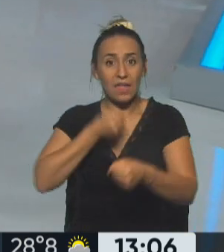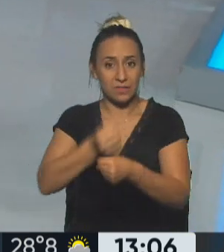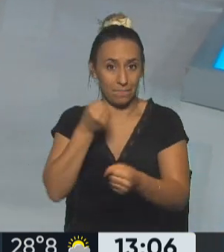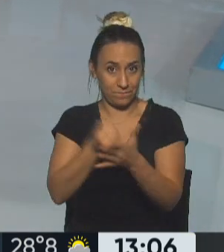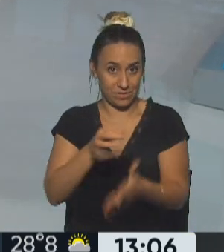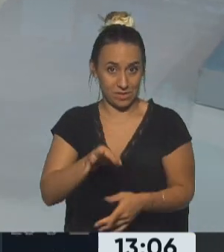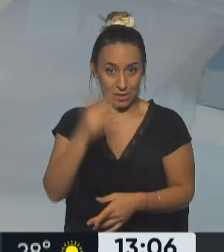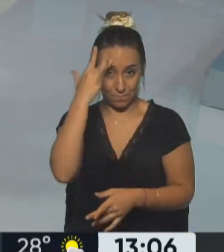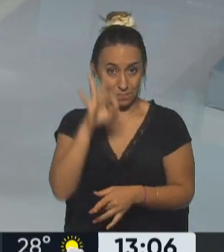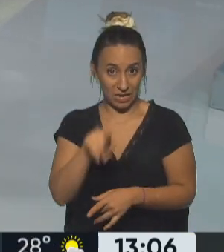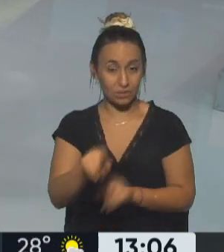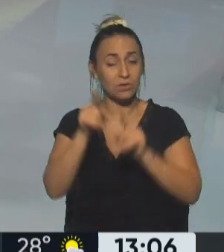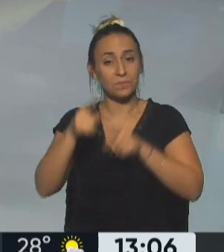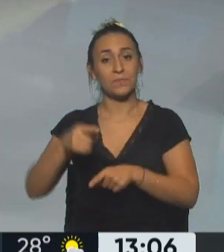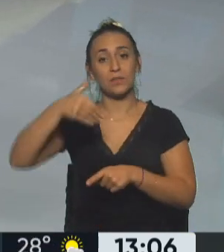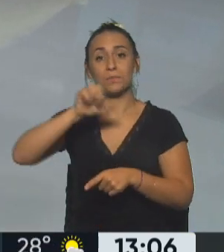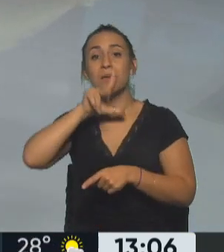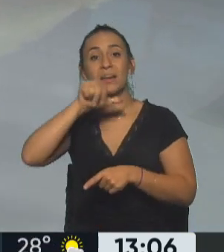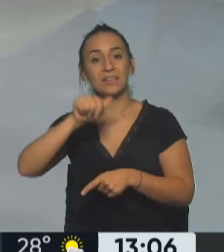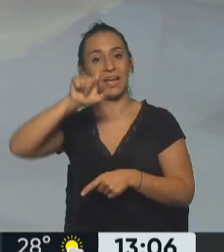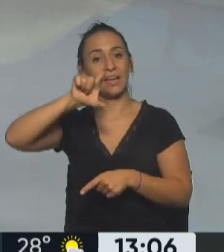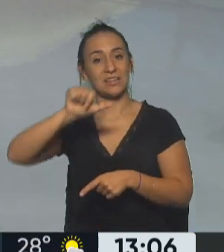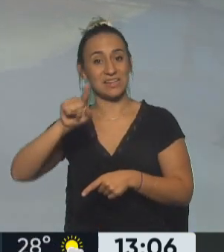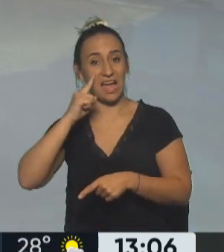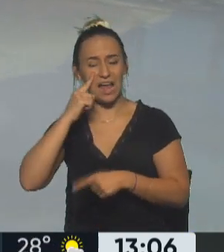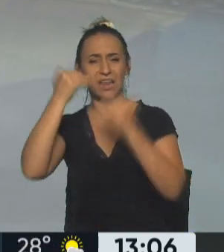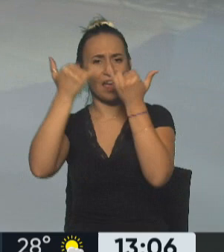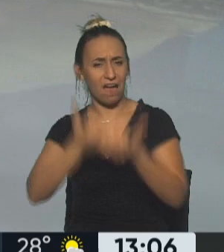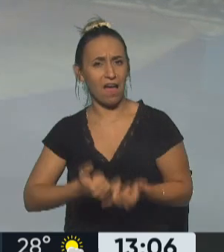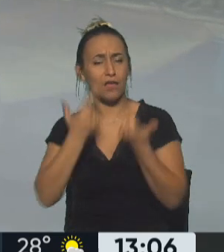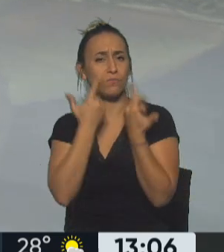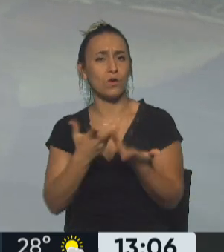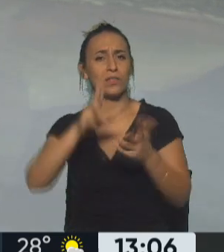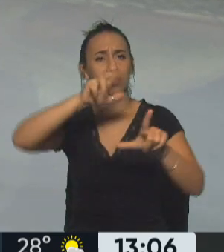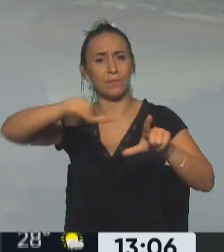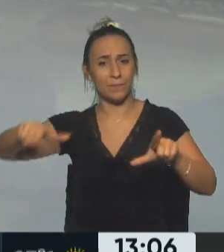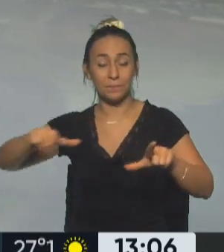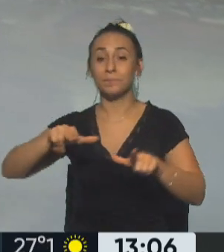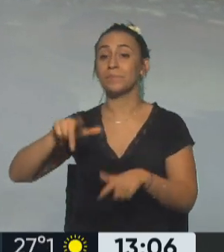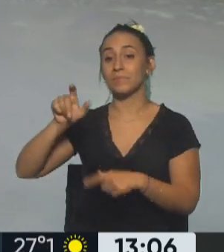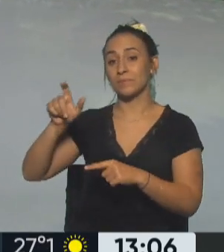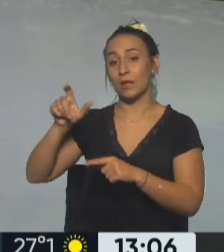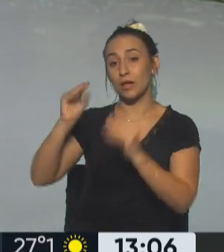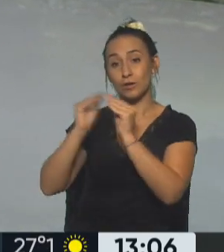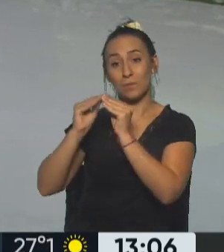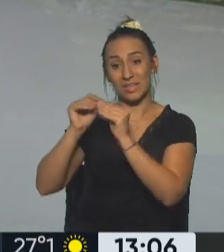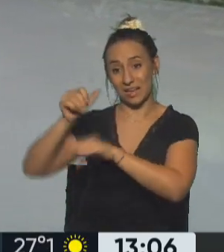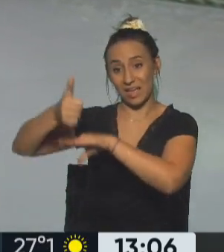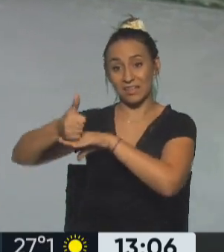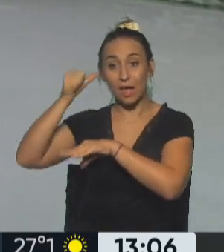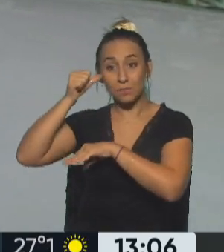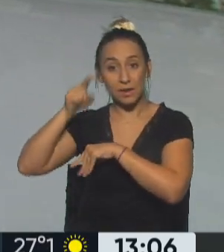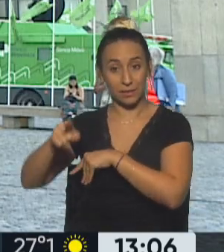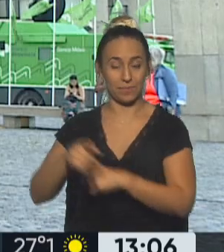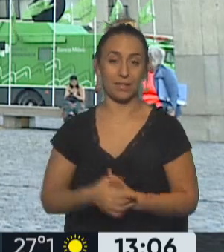del artista local Marta Cali, Verde, Húmedo, Semiprofundo. Y con los protagonistas habló nuestra compañera en Mar del Plata, Gabriela